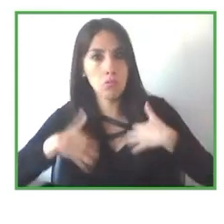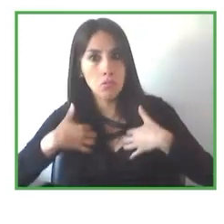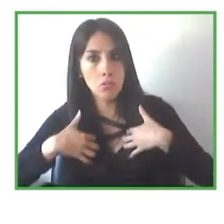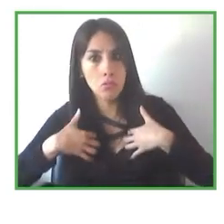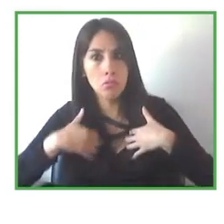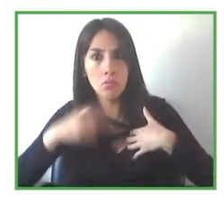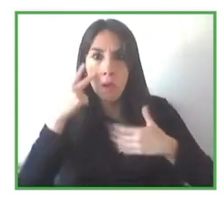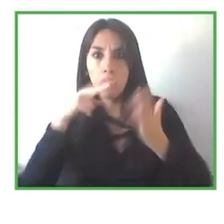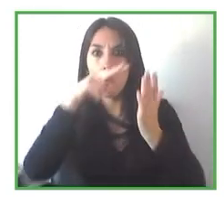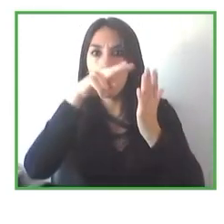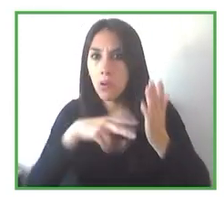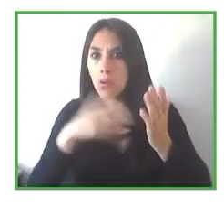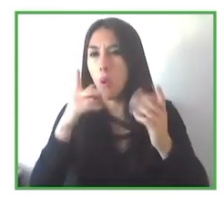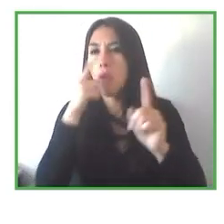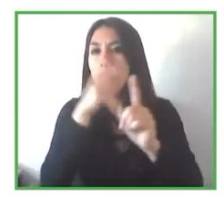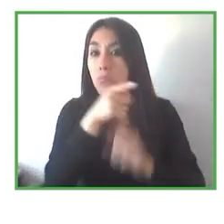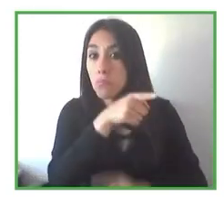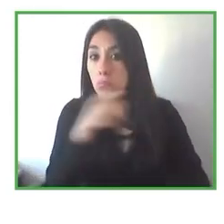de